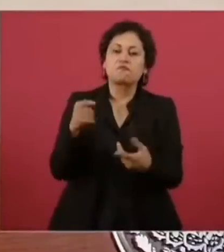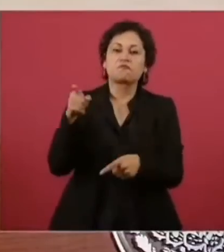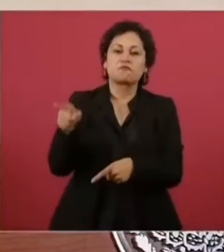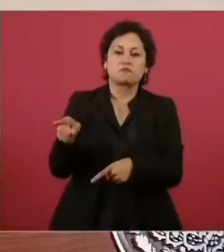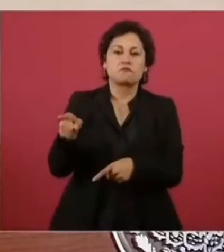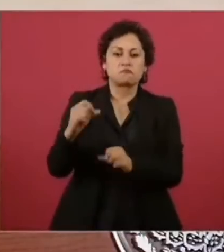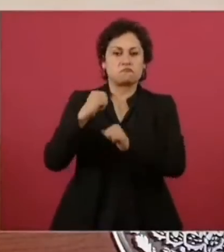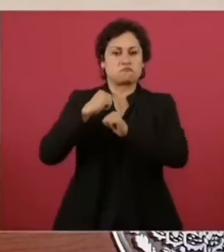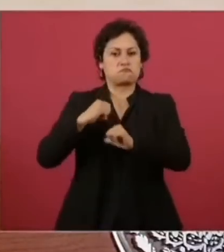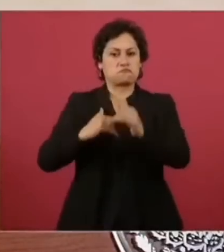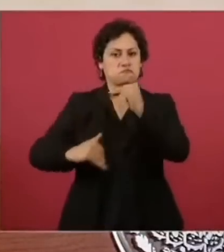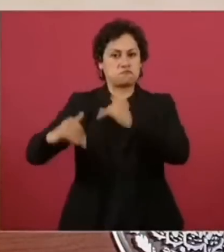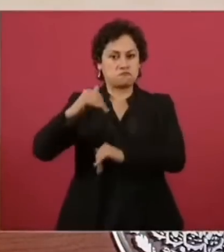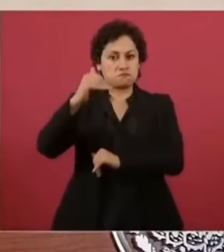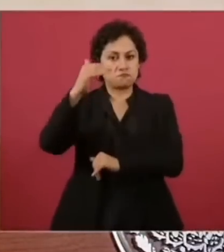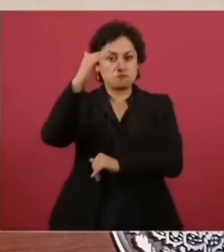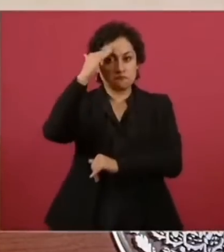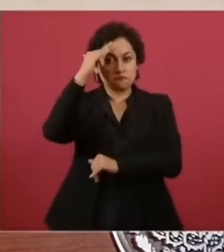autoridad.